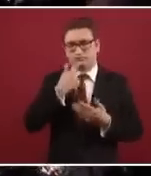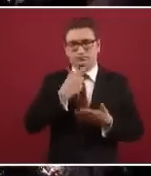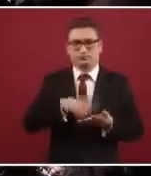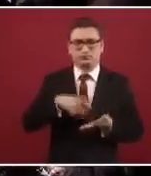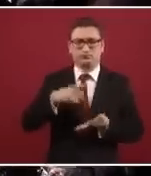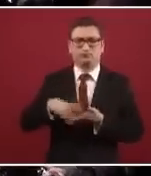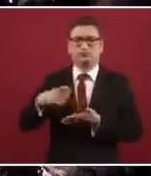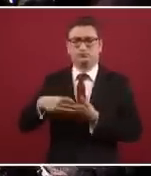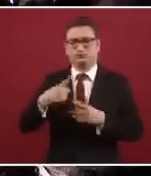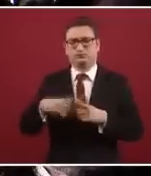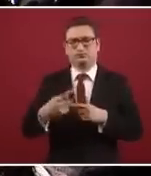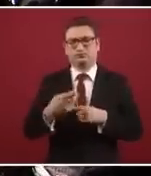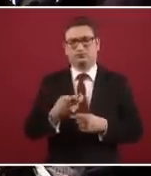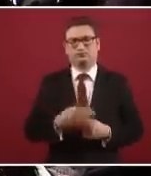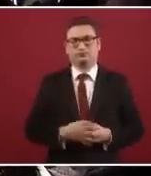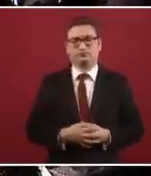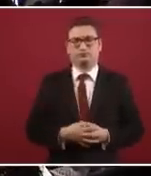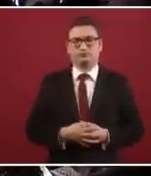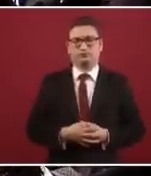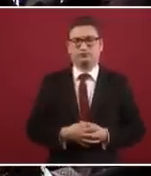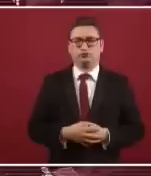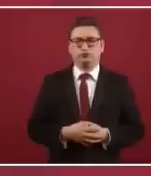medicamentos.